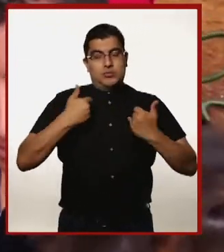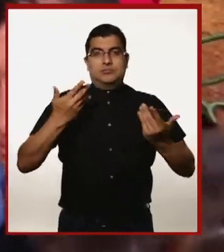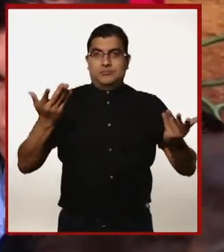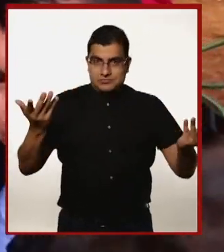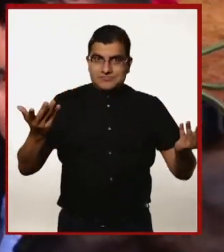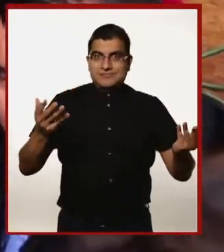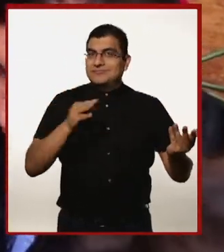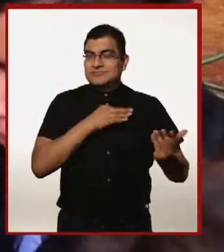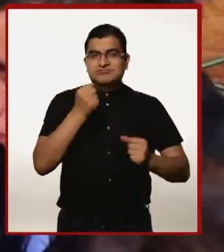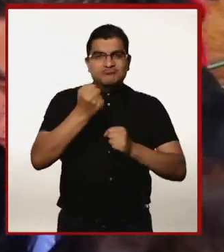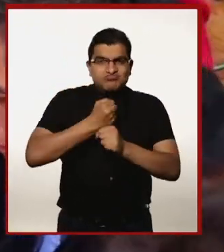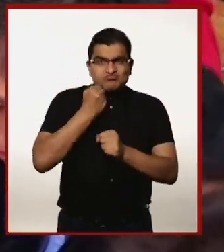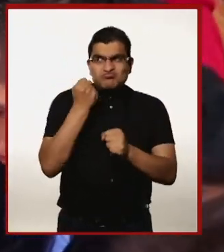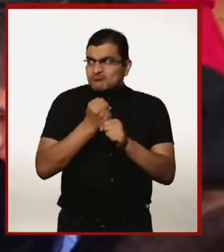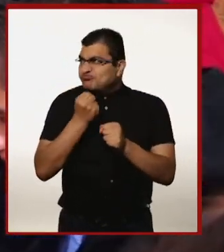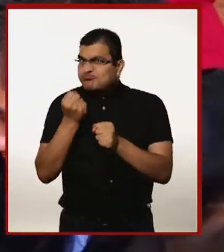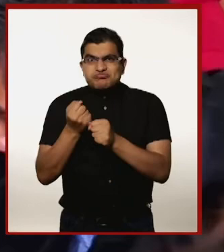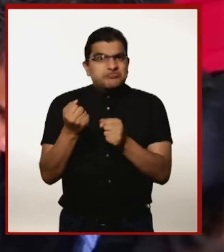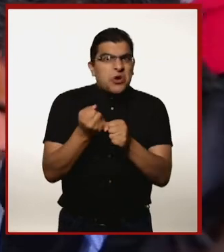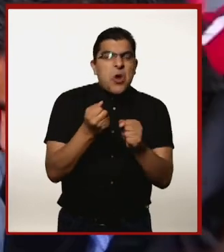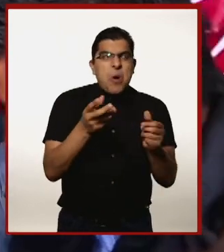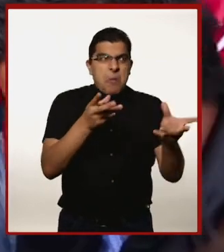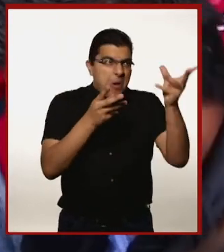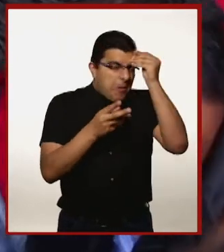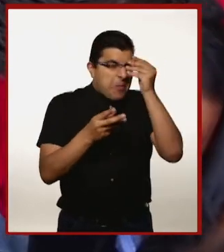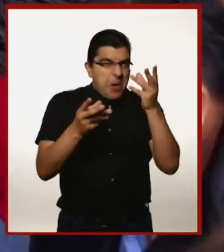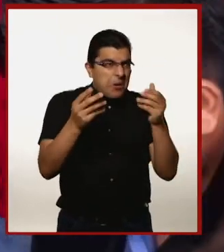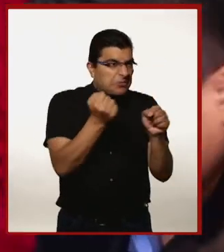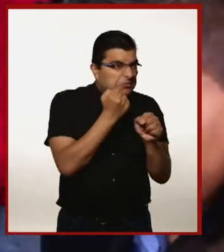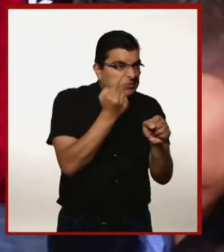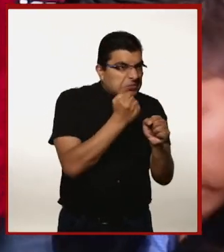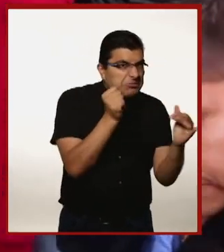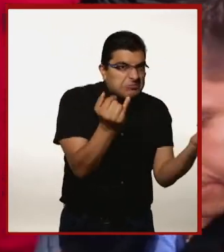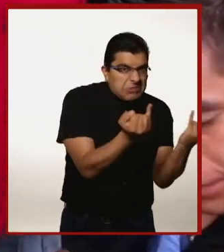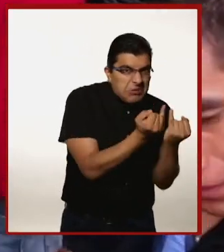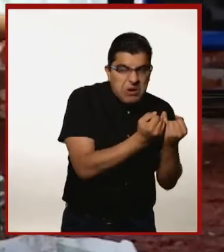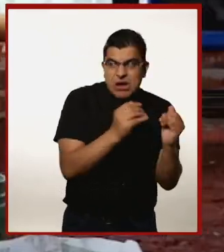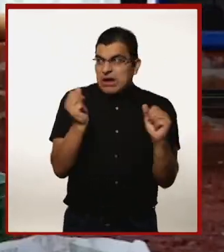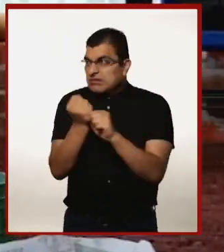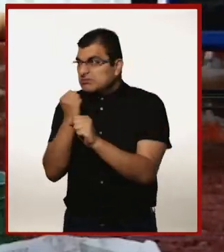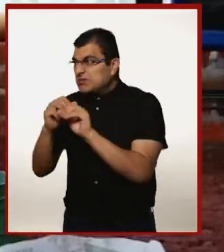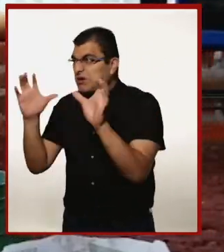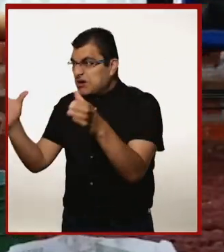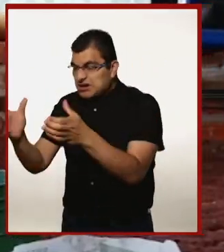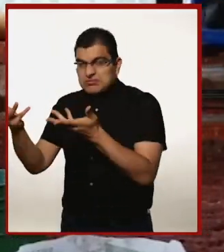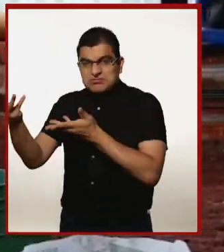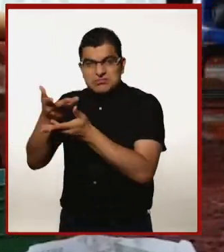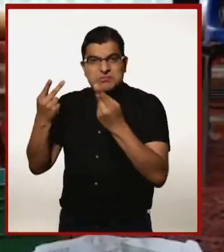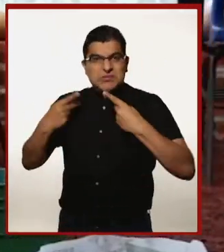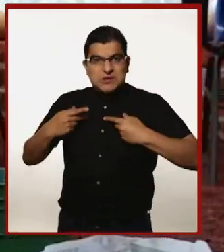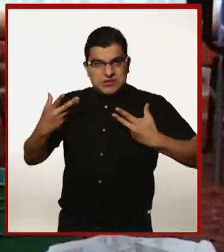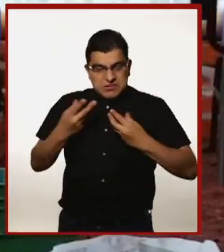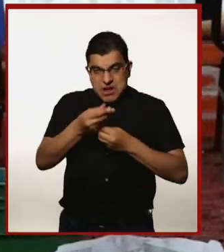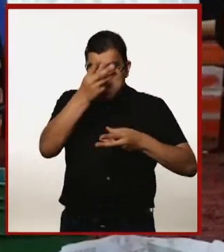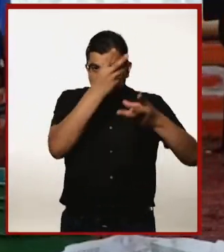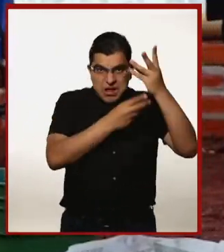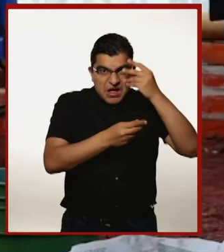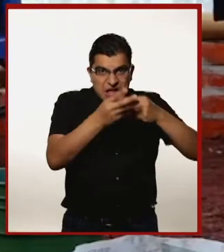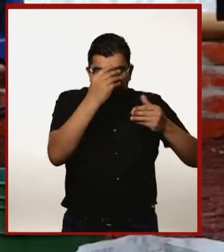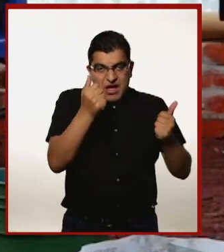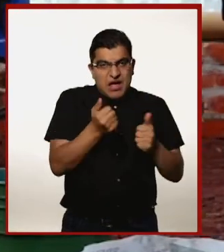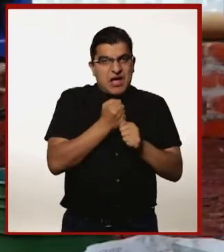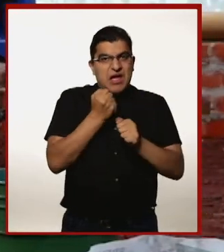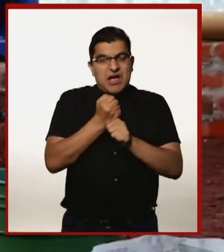como jóvenes se pueda ensayar, digamos, la participación, el ejercicio ciudadano y el desarrollo de todas